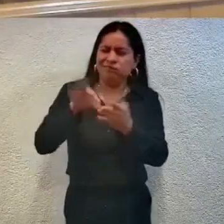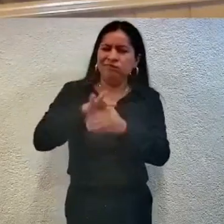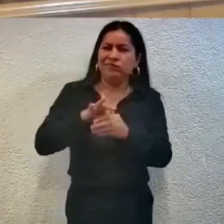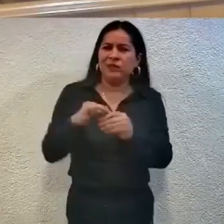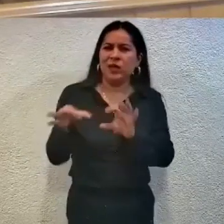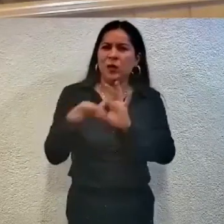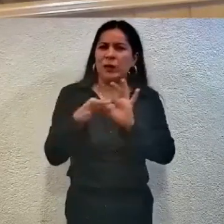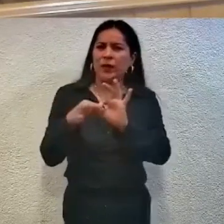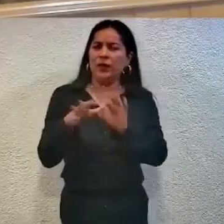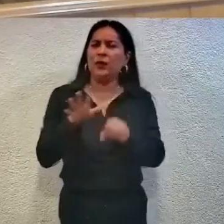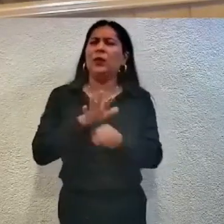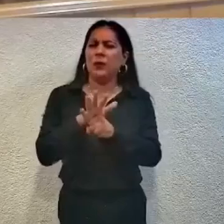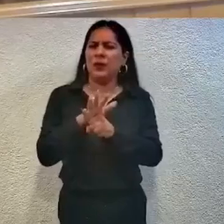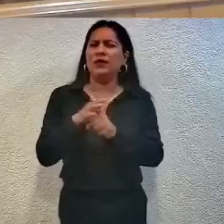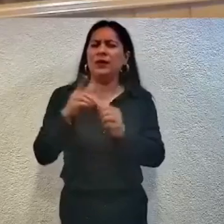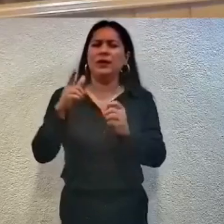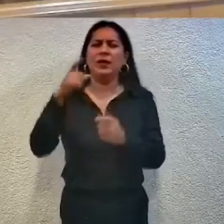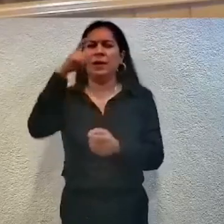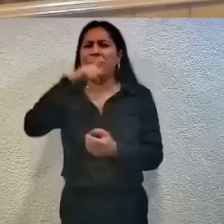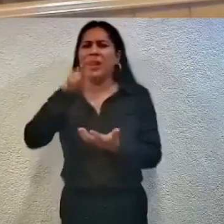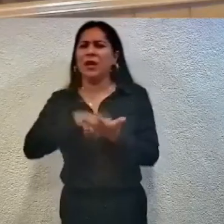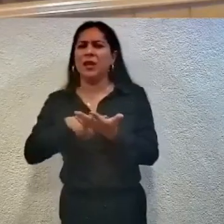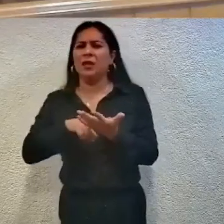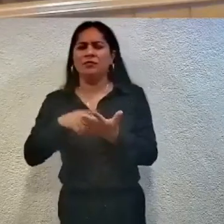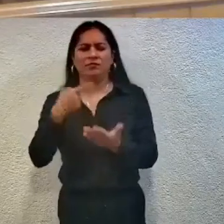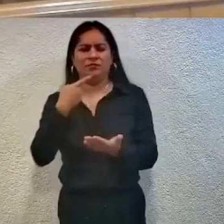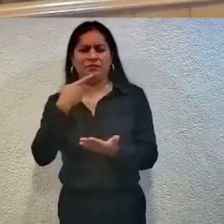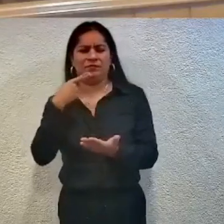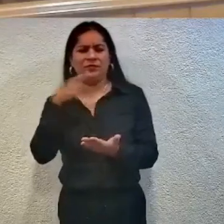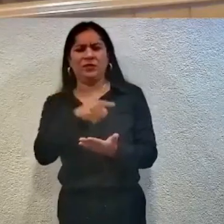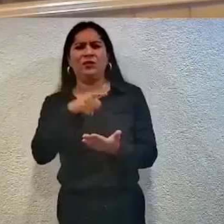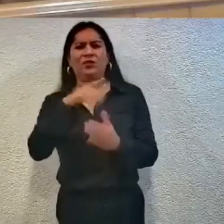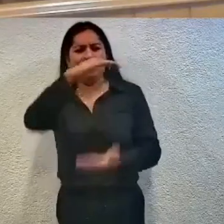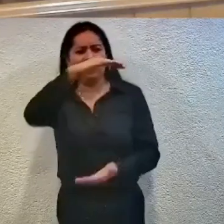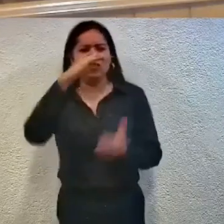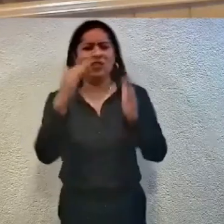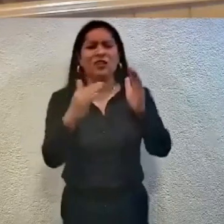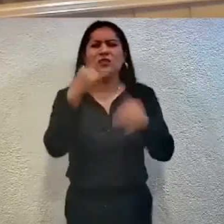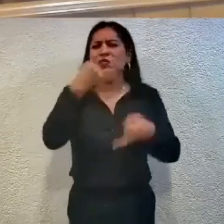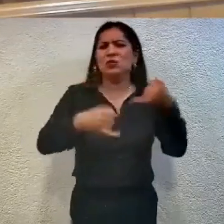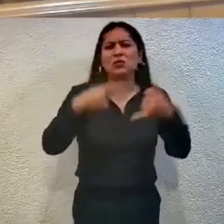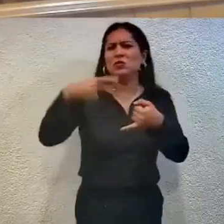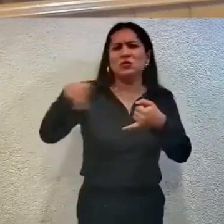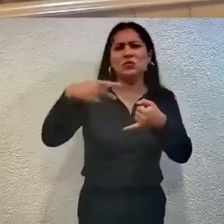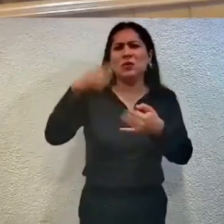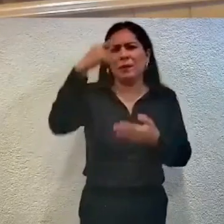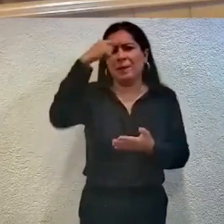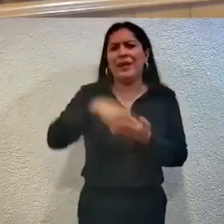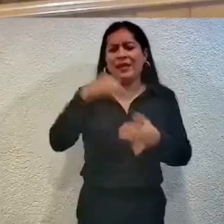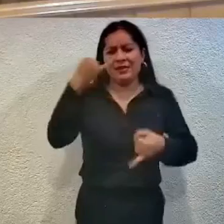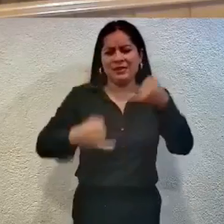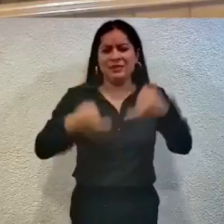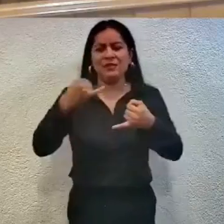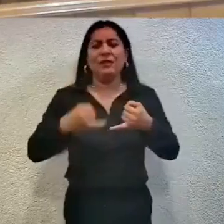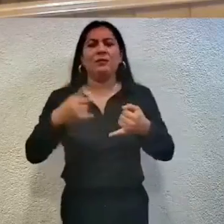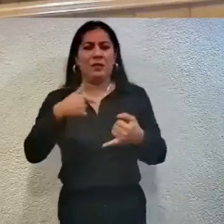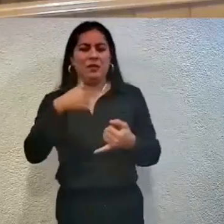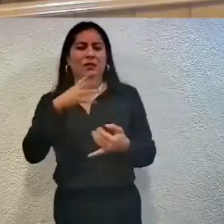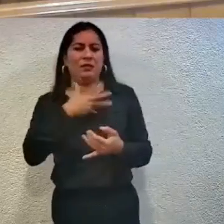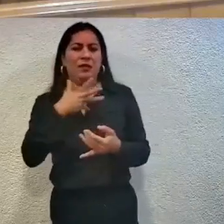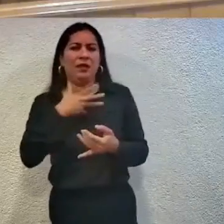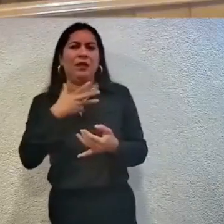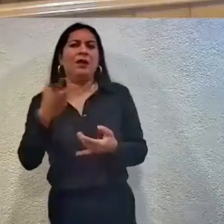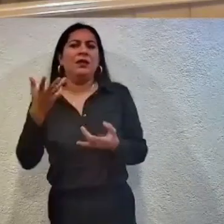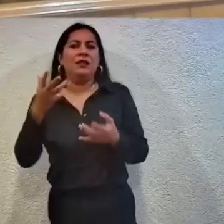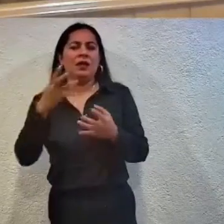aunado al hecho de que el Partido Verde no impugnó dichas casillas en su respectivo juicio para que este tribunal estuviera en actitud de